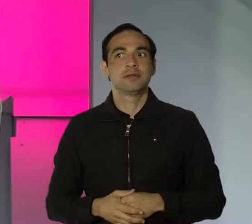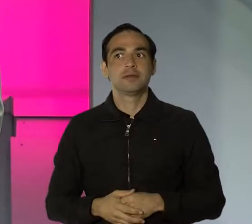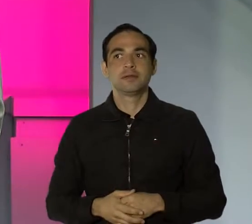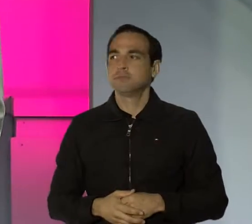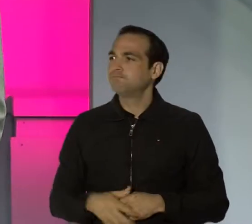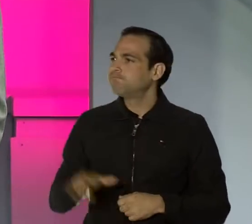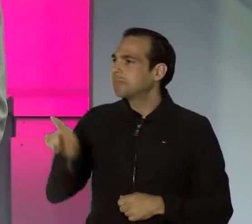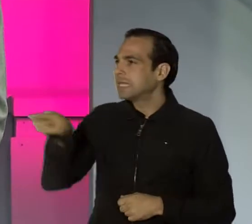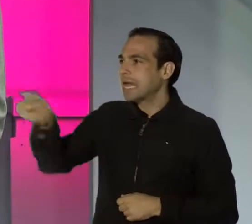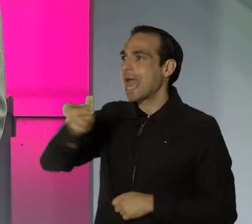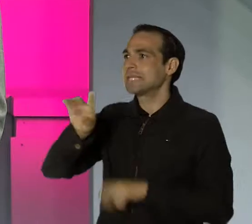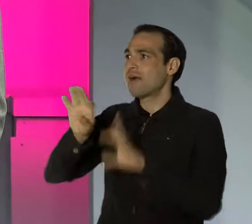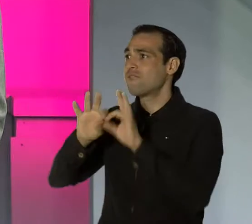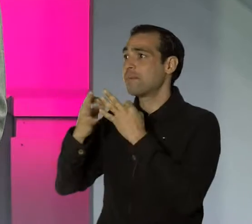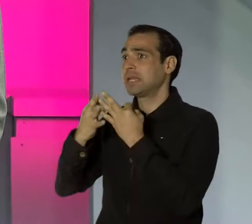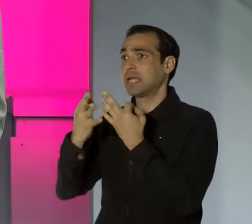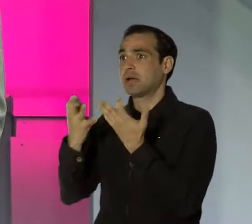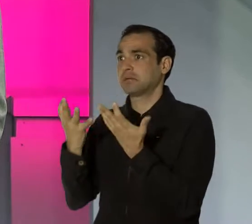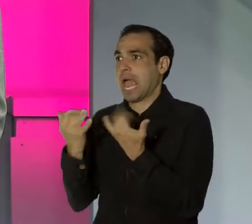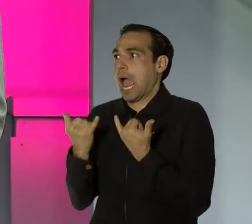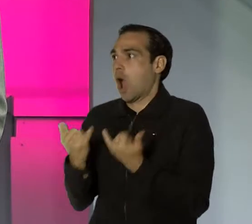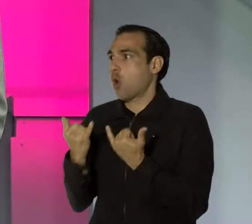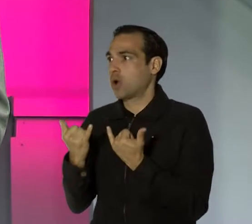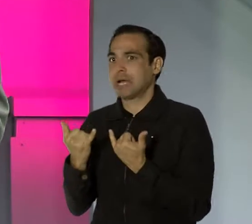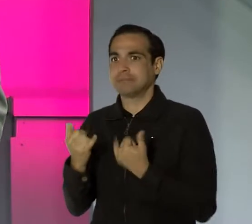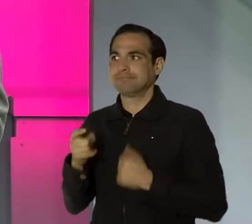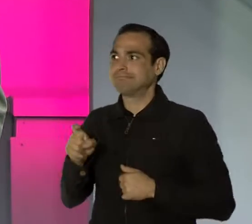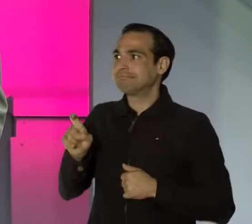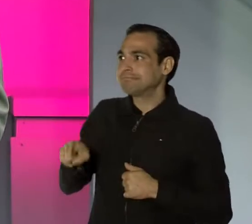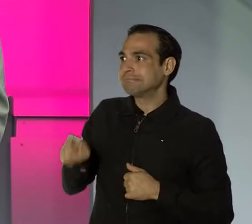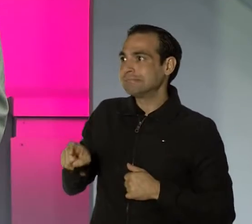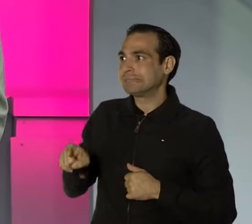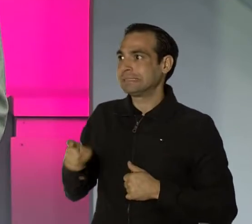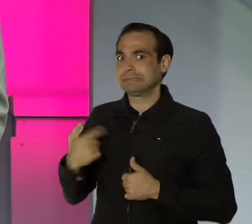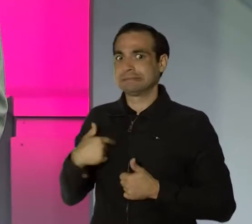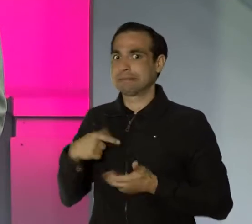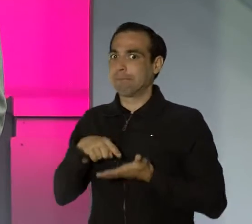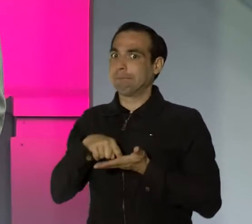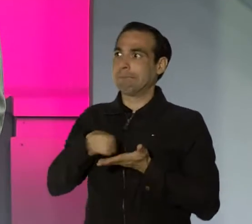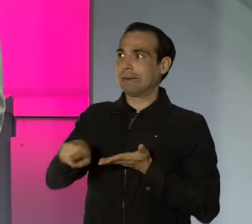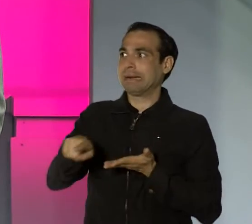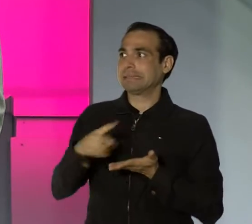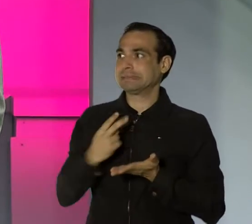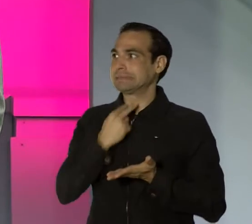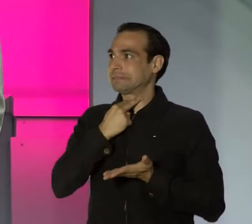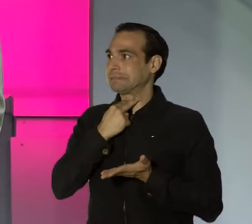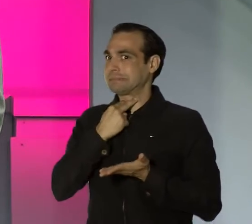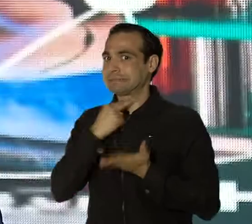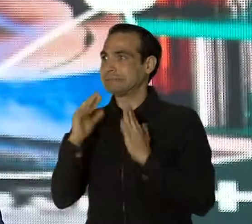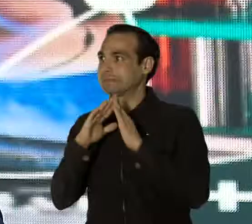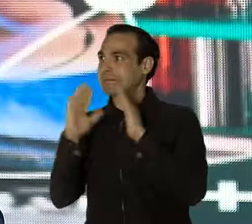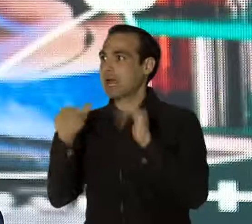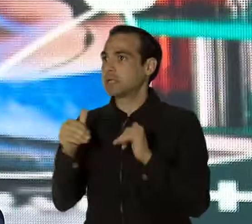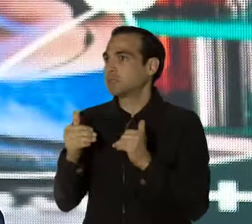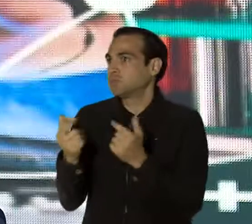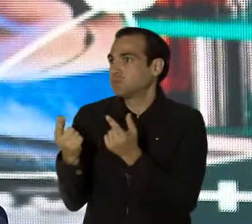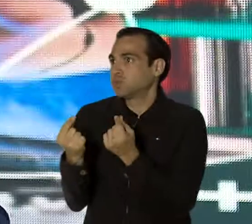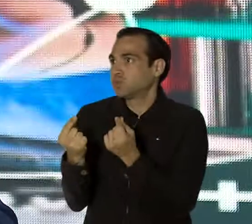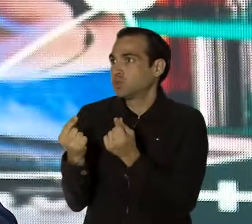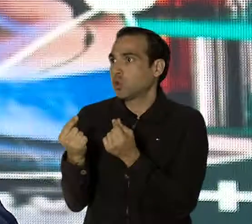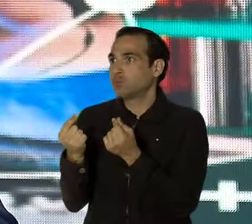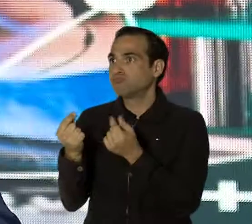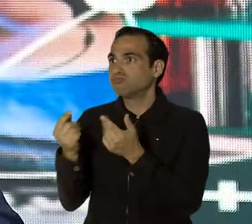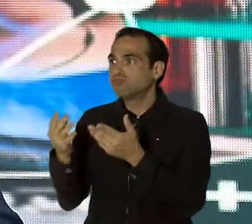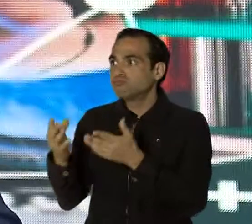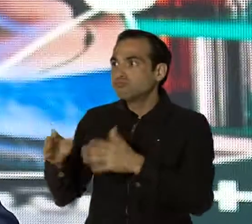esas familias que entonces están en esos apuros y están atrasados en los préstamos hipotecarios? Bueno, cada banco en particular le está